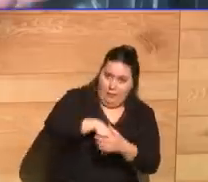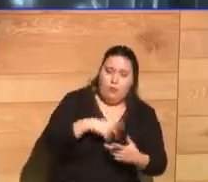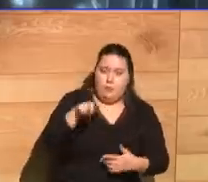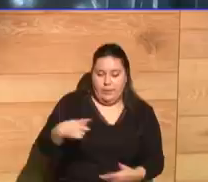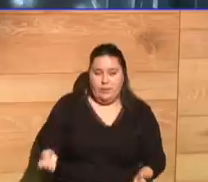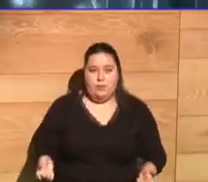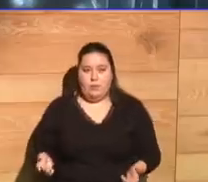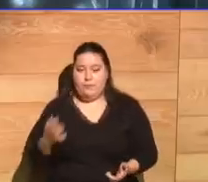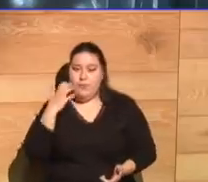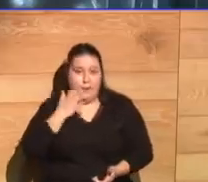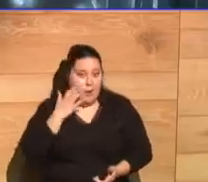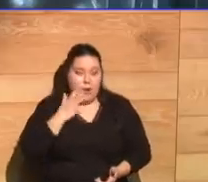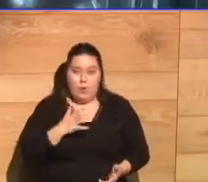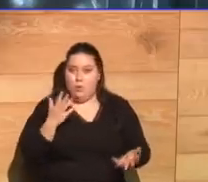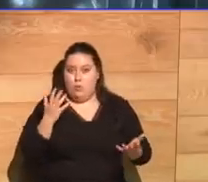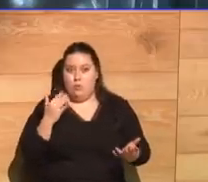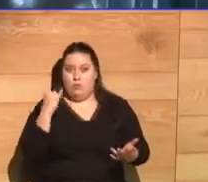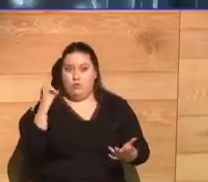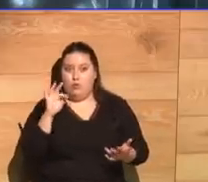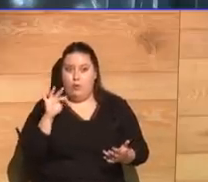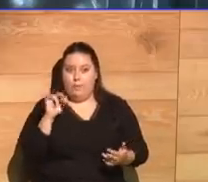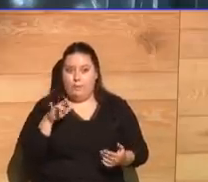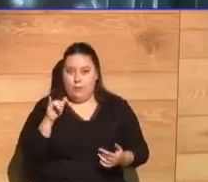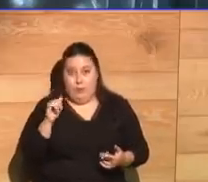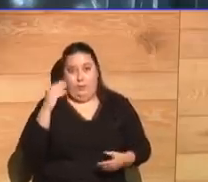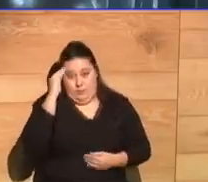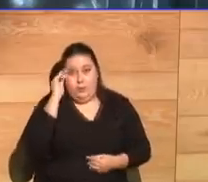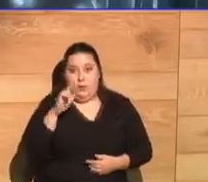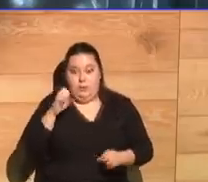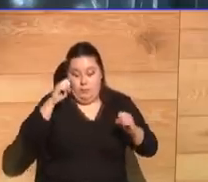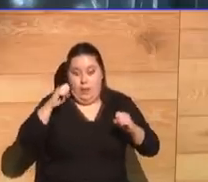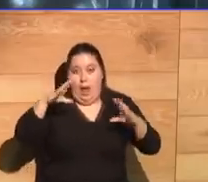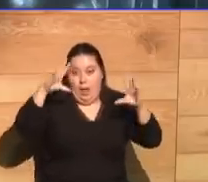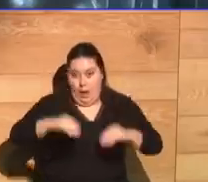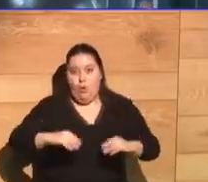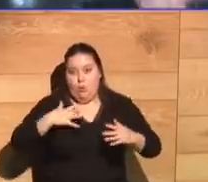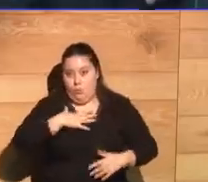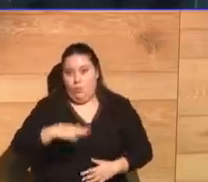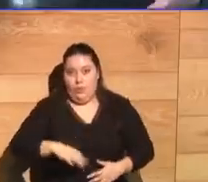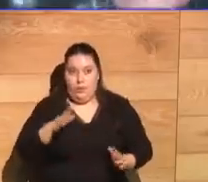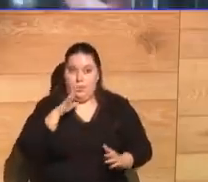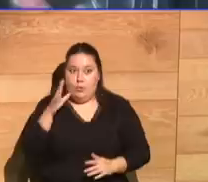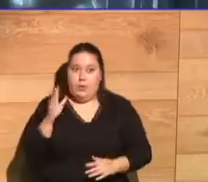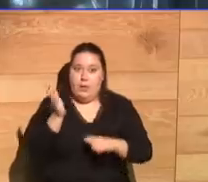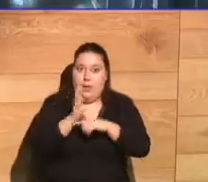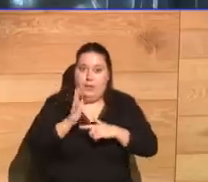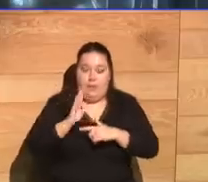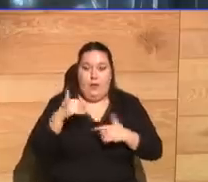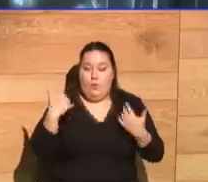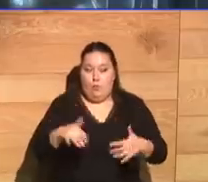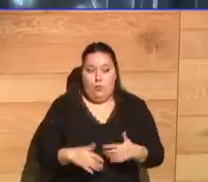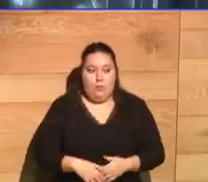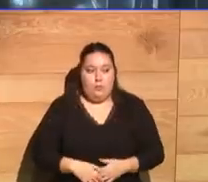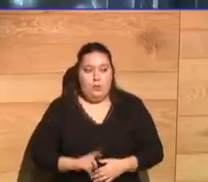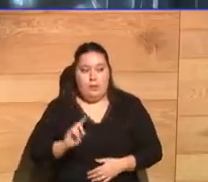raro que se creyera eso, de verdad, Jeffrey Answorth, porque iluminar algo en cine es... O sea, es... Es